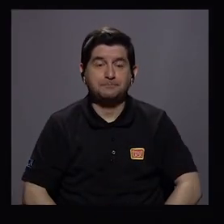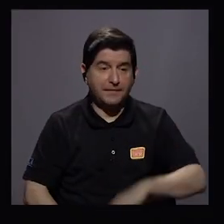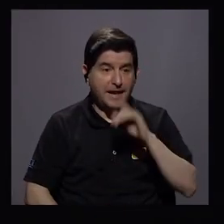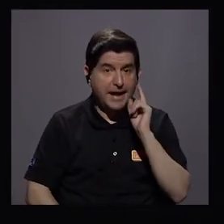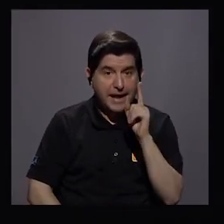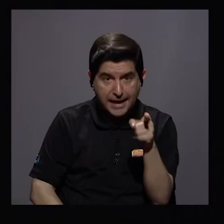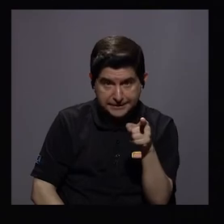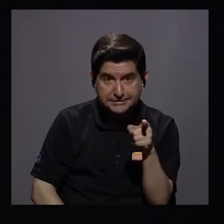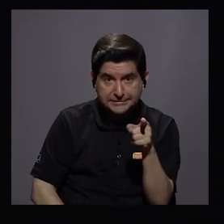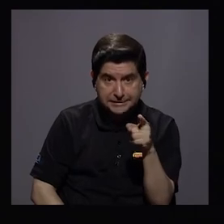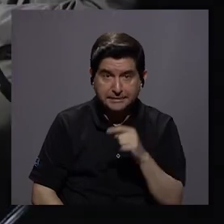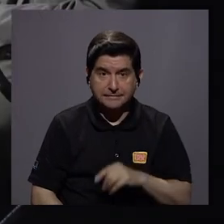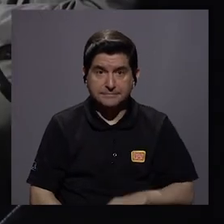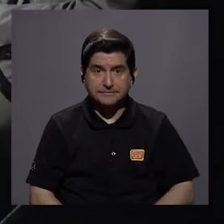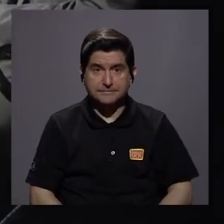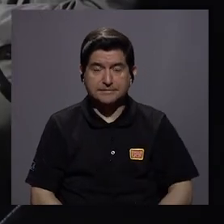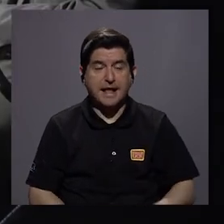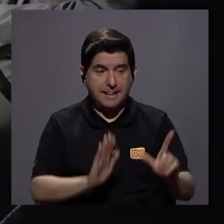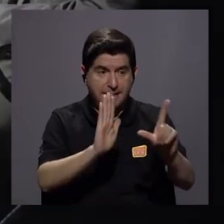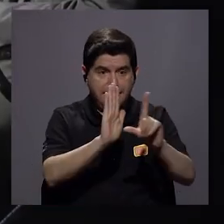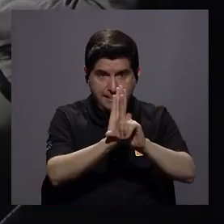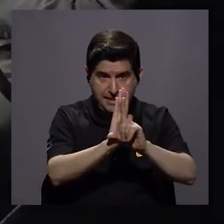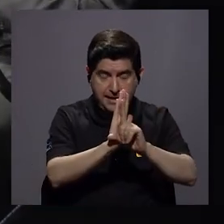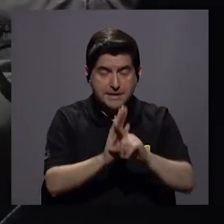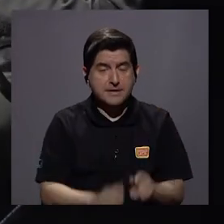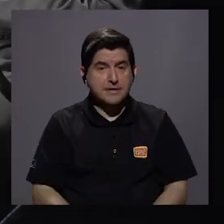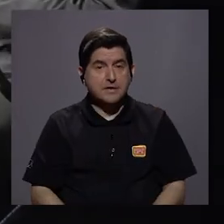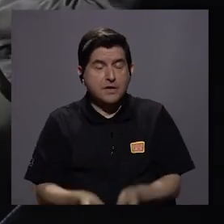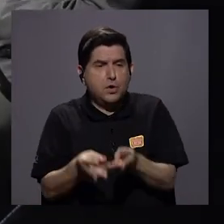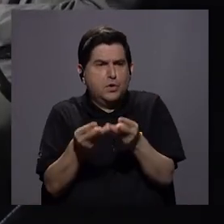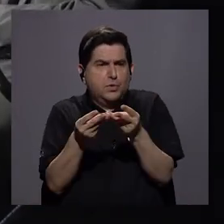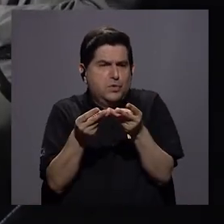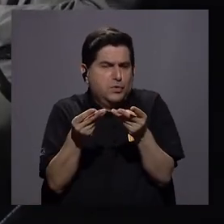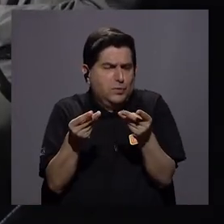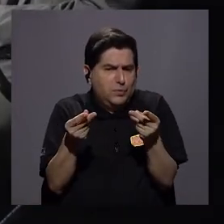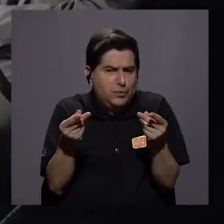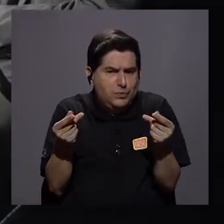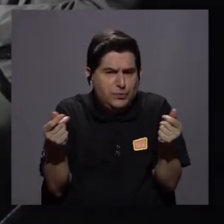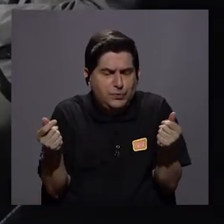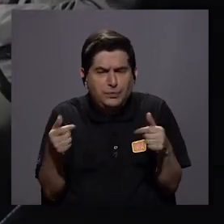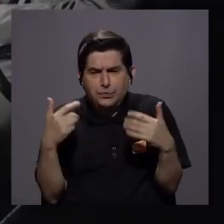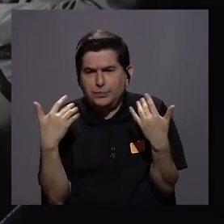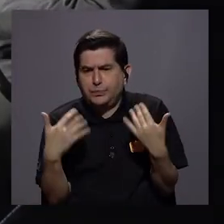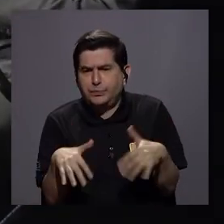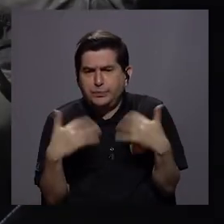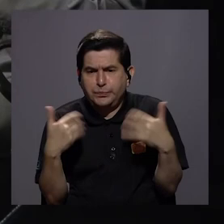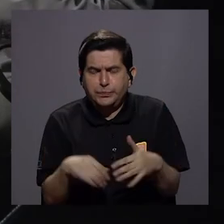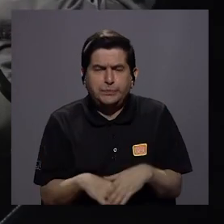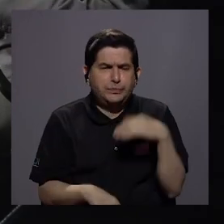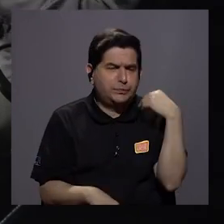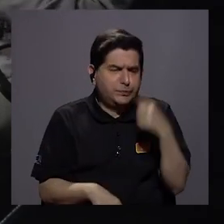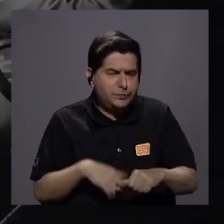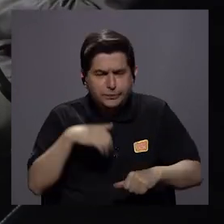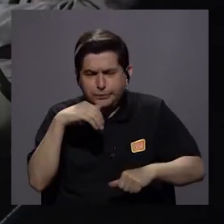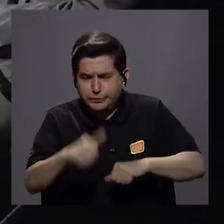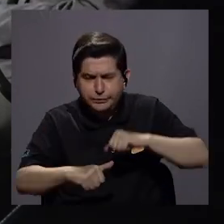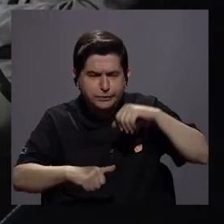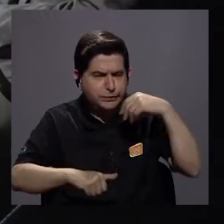fue una ley que causó, digamos, mucho esfuerzo y que